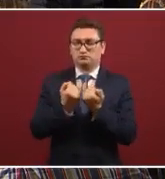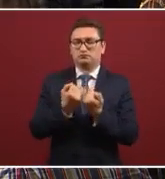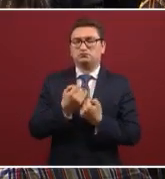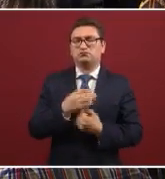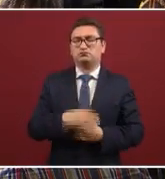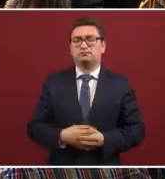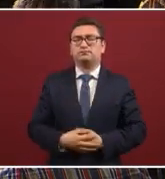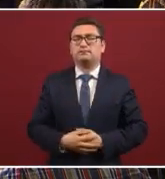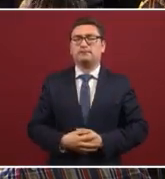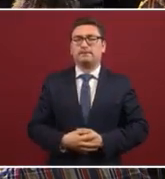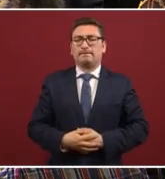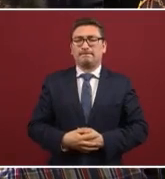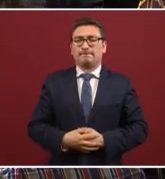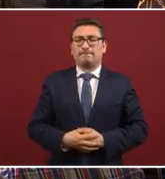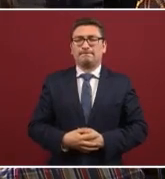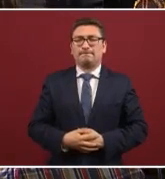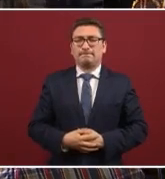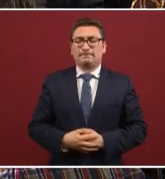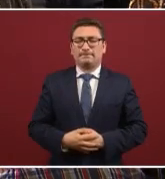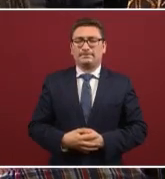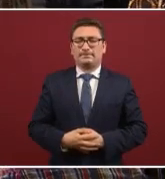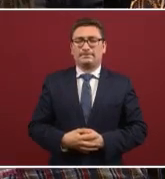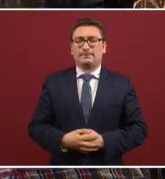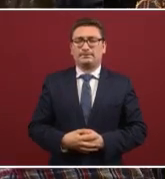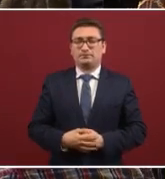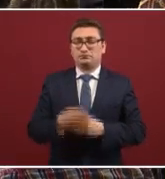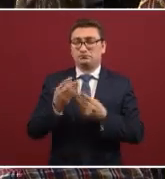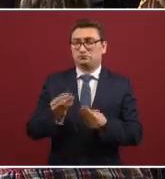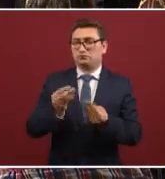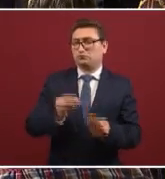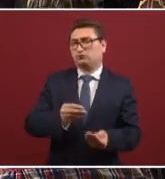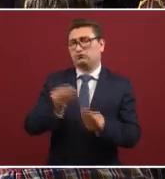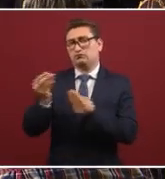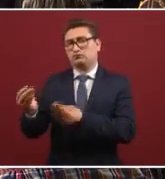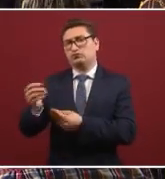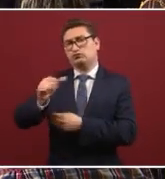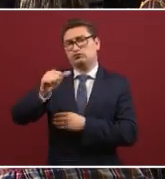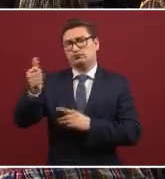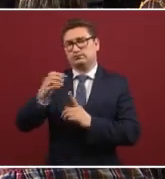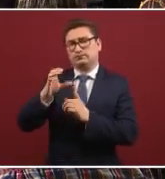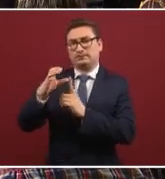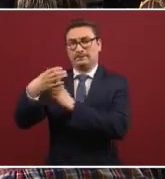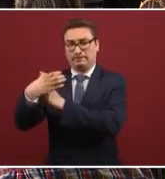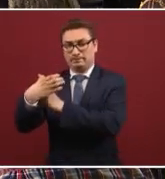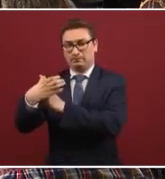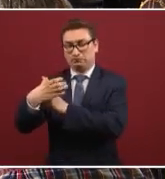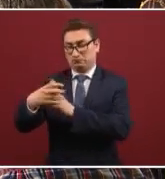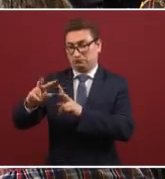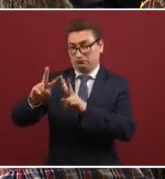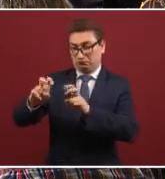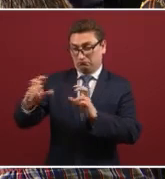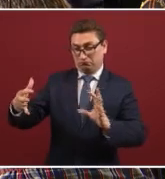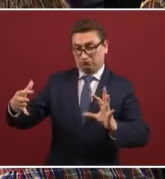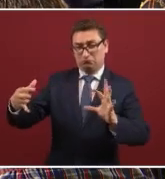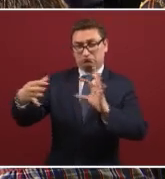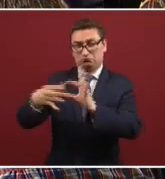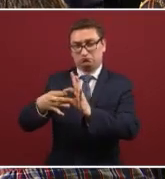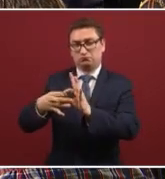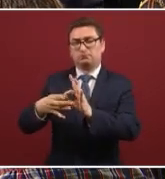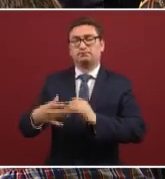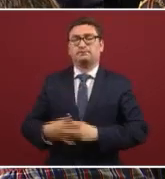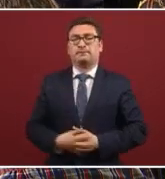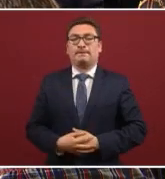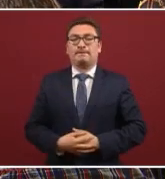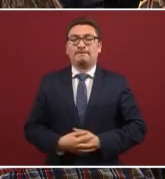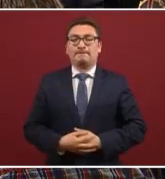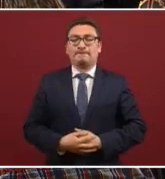podrá turnarse a otras comisiones cuyas materias corresponden con objeto de los